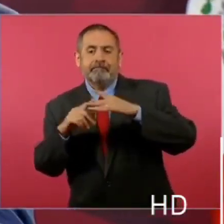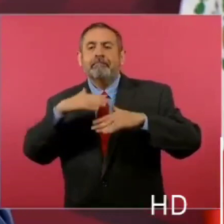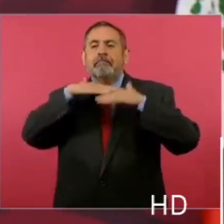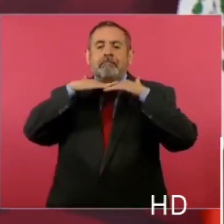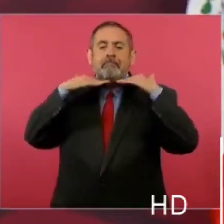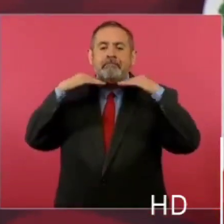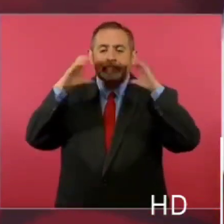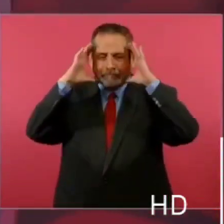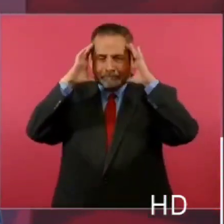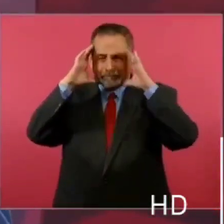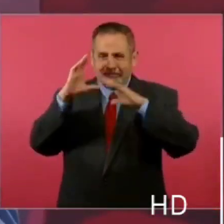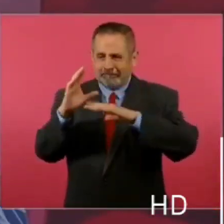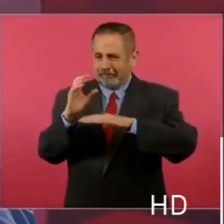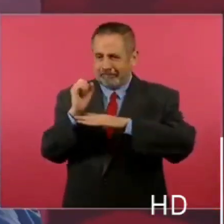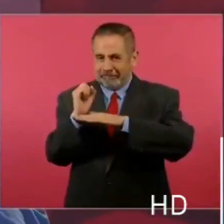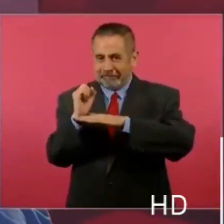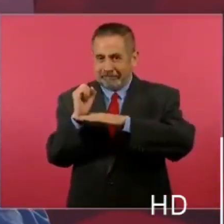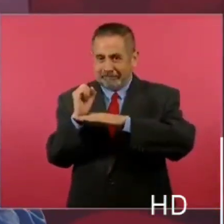al león,